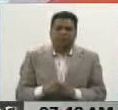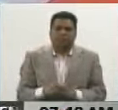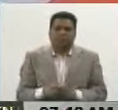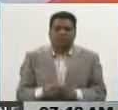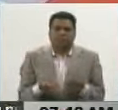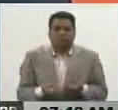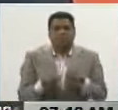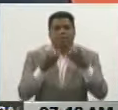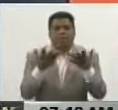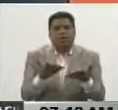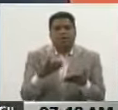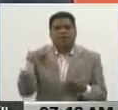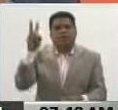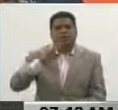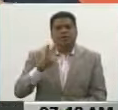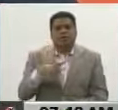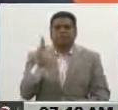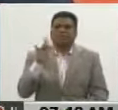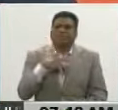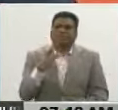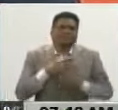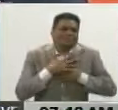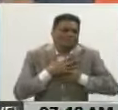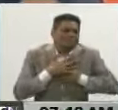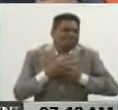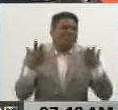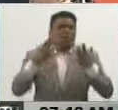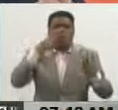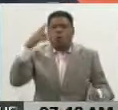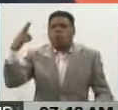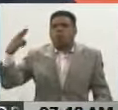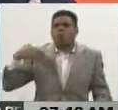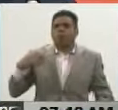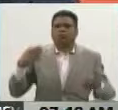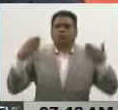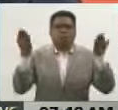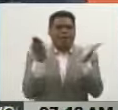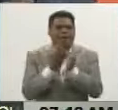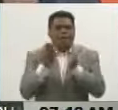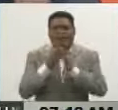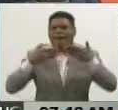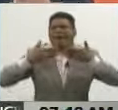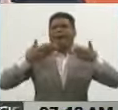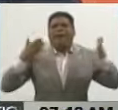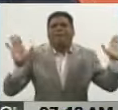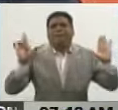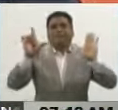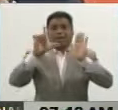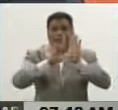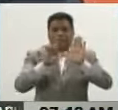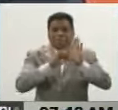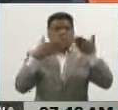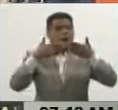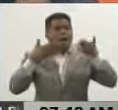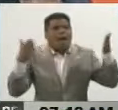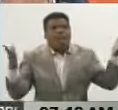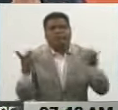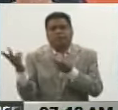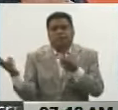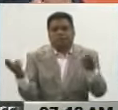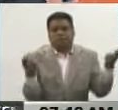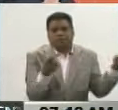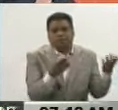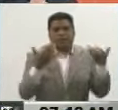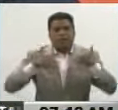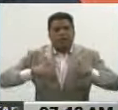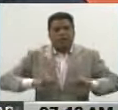país para que el país se siga sintiendo orgulloso. Sus escuelas abiertas, sus liceos abiertos para recibir a los hijos